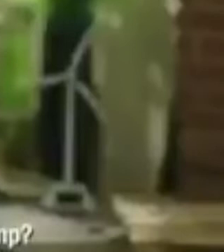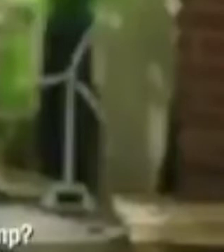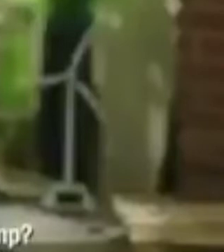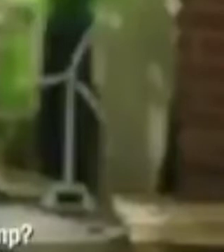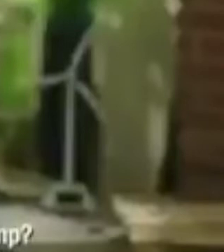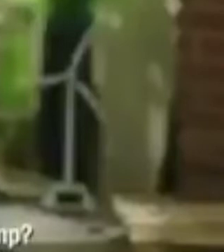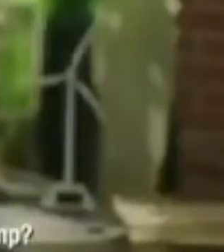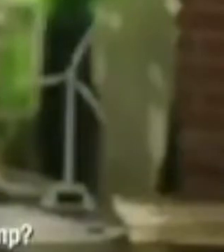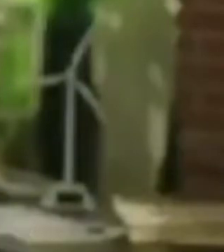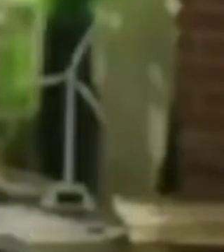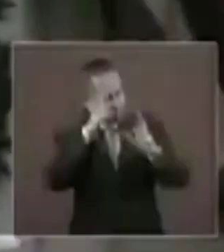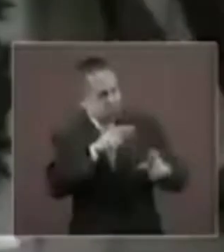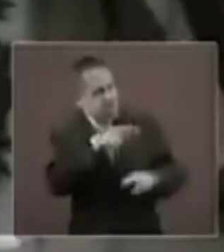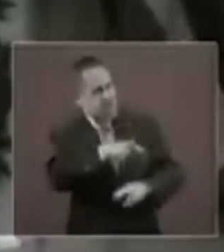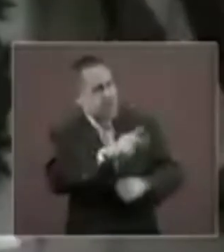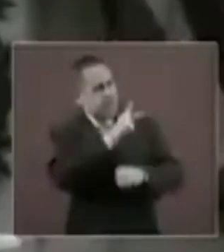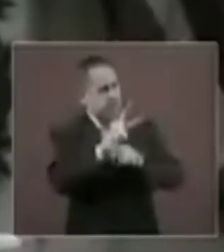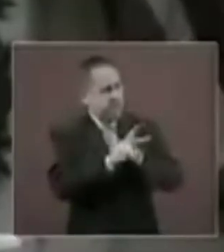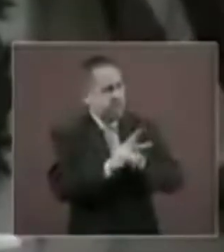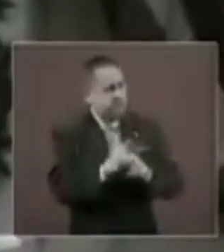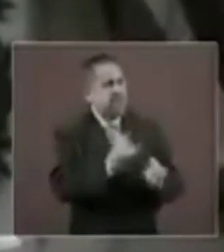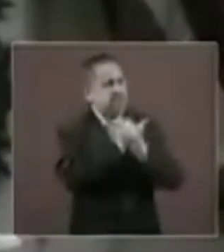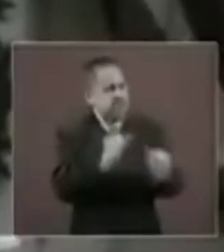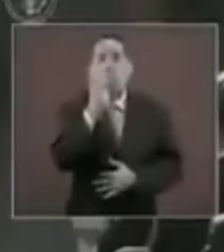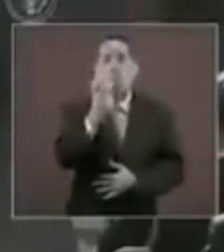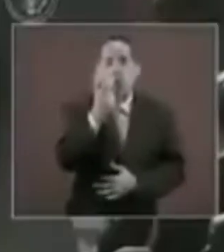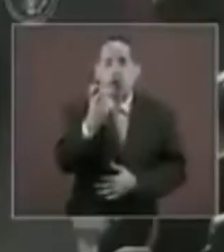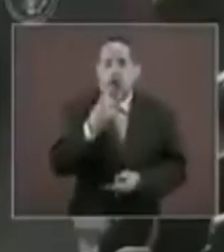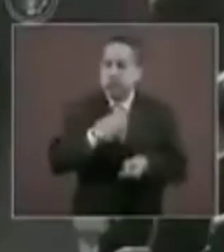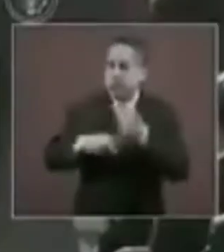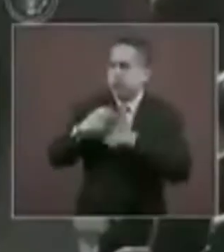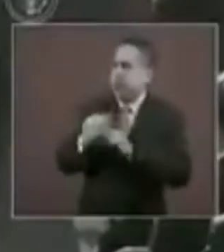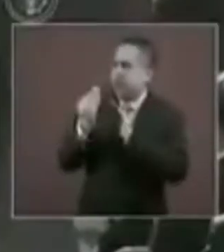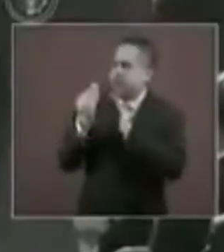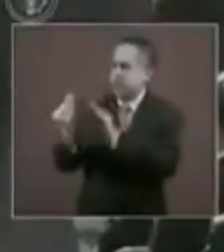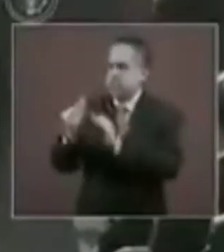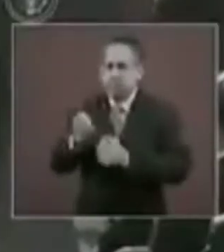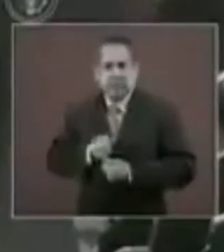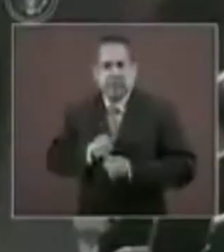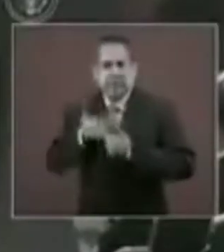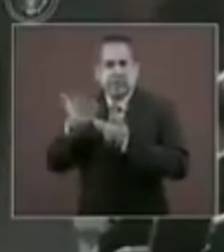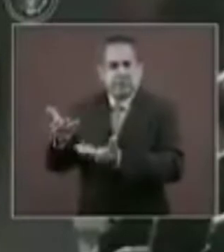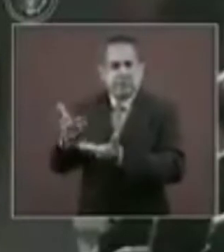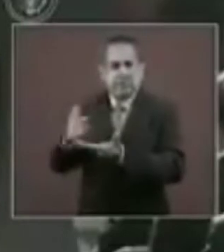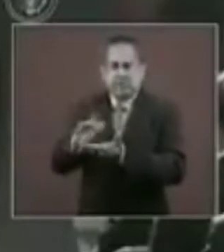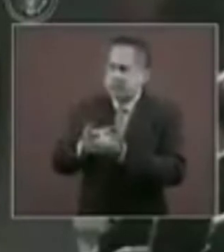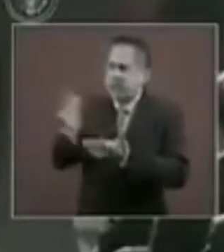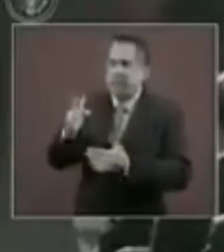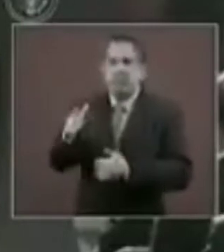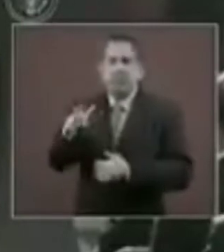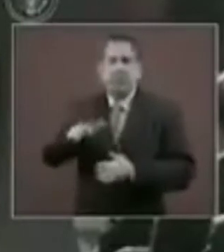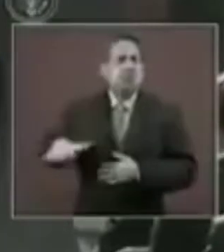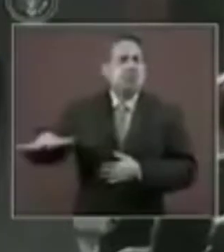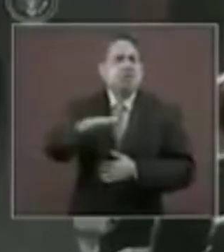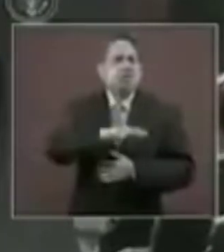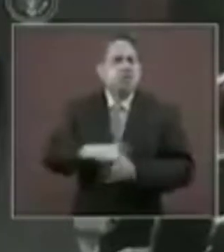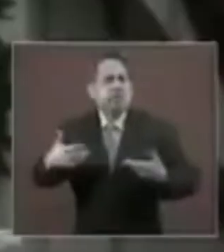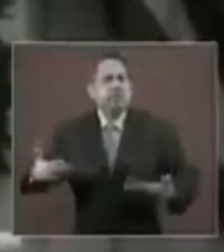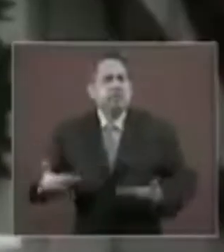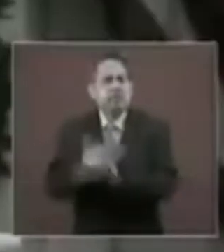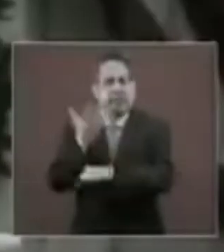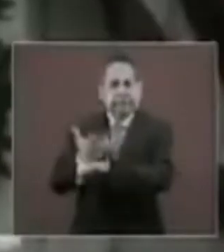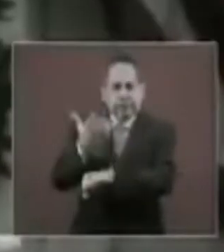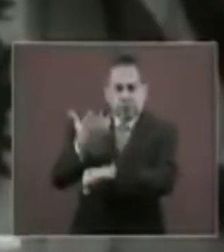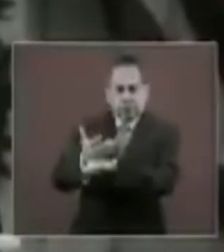frente al propio trump por eso estoy aquí para expresar al pueblo de eeuu